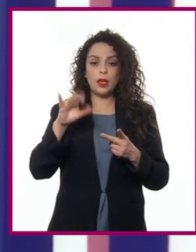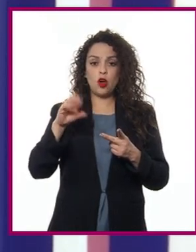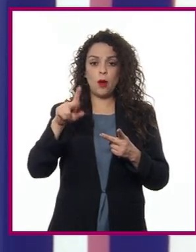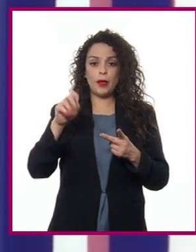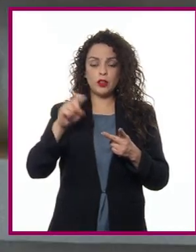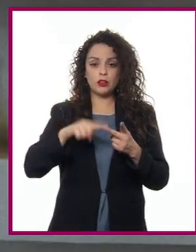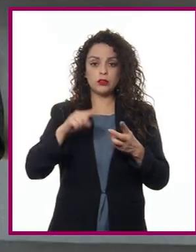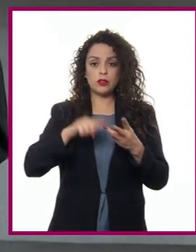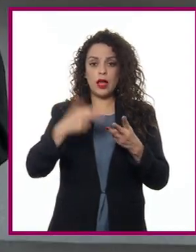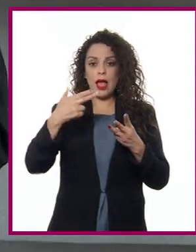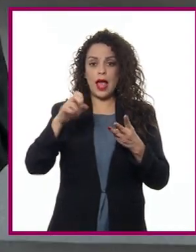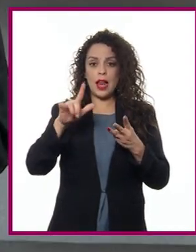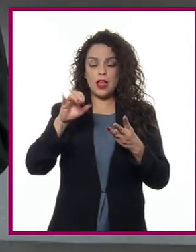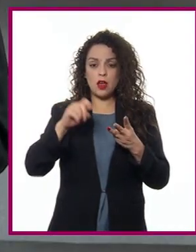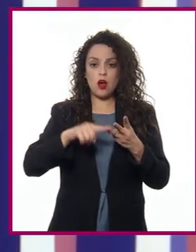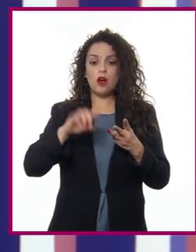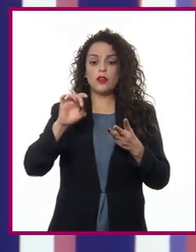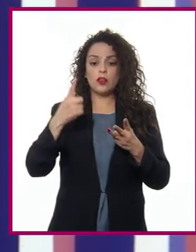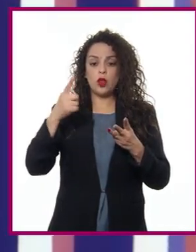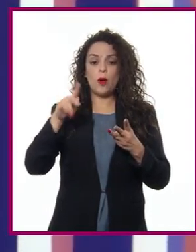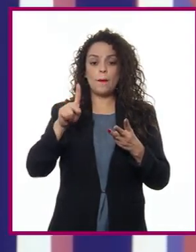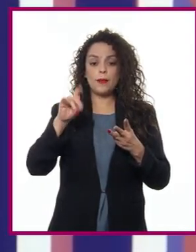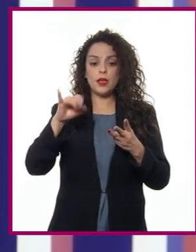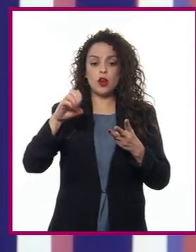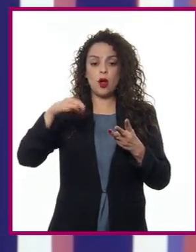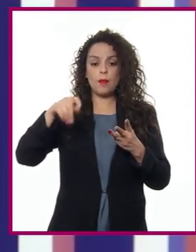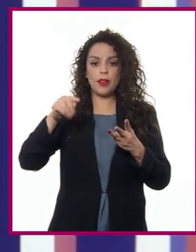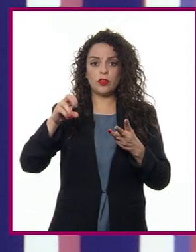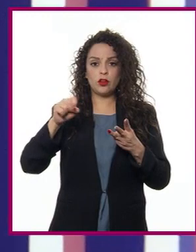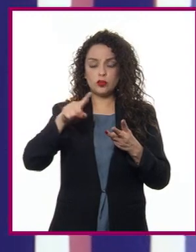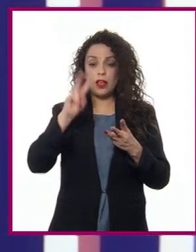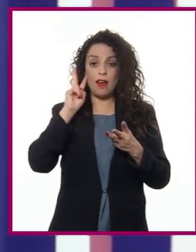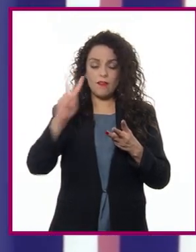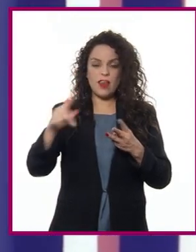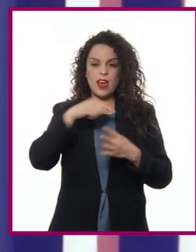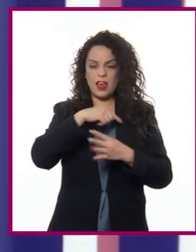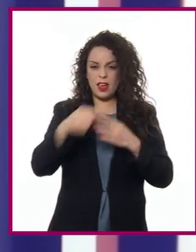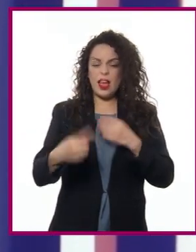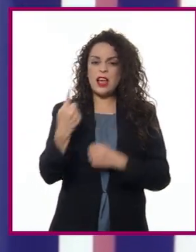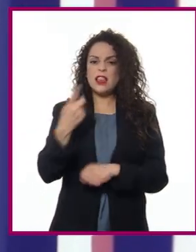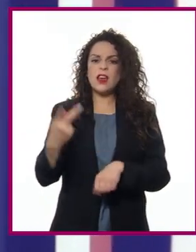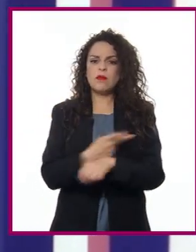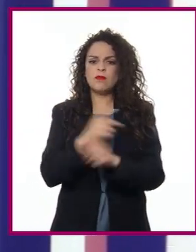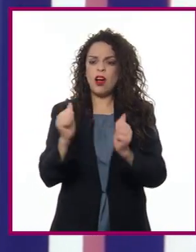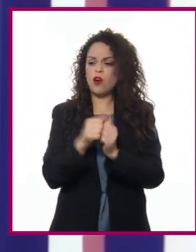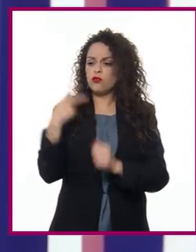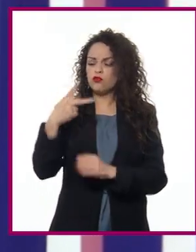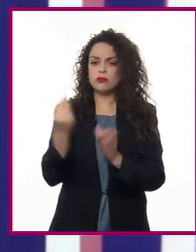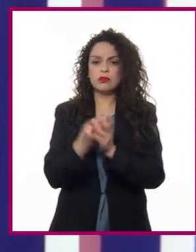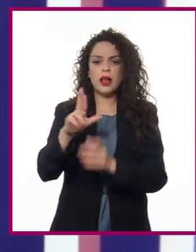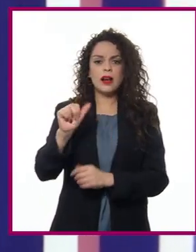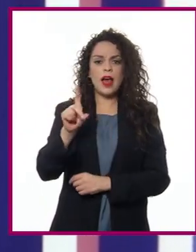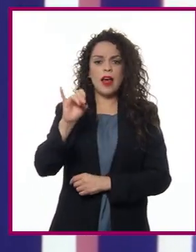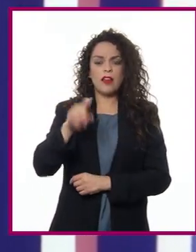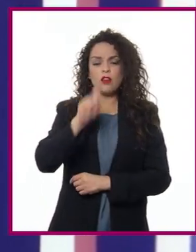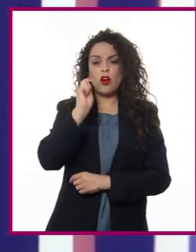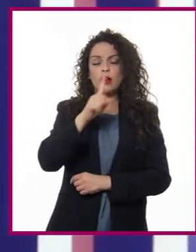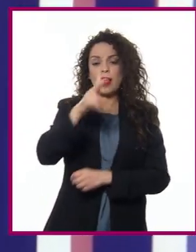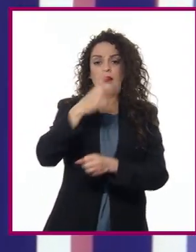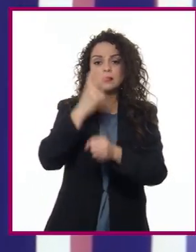de 31 picómetros. Observemos qué le sucede al radio atómico de algunos elementos del segundo periodo al